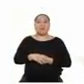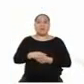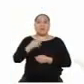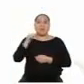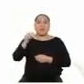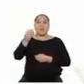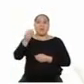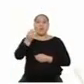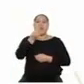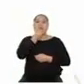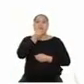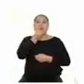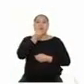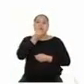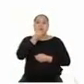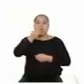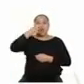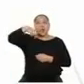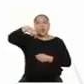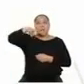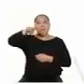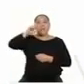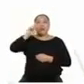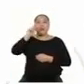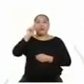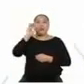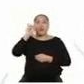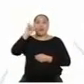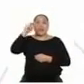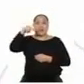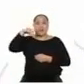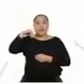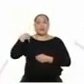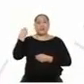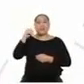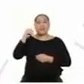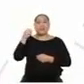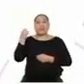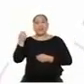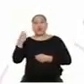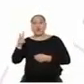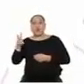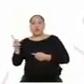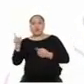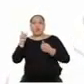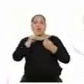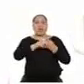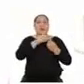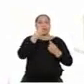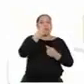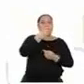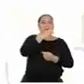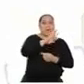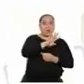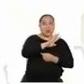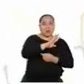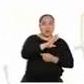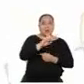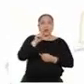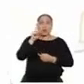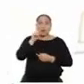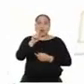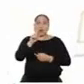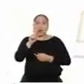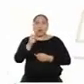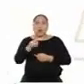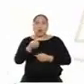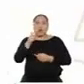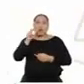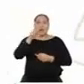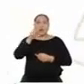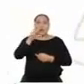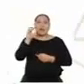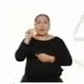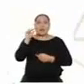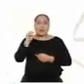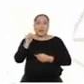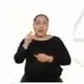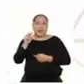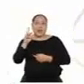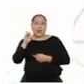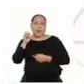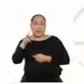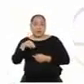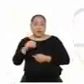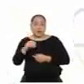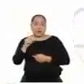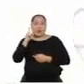El consumo adecuado de proteínas para adolescentes entre 12 y 14 años es de 1,3 gramos por kilogramo de masa